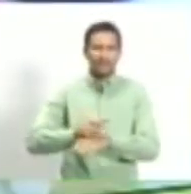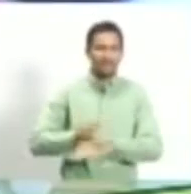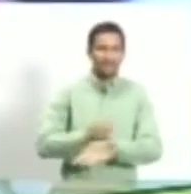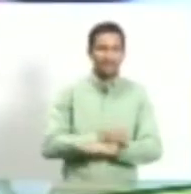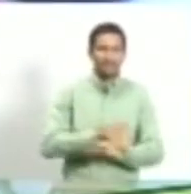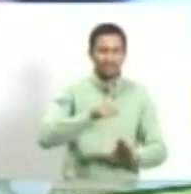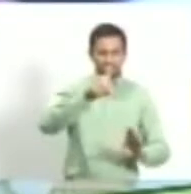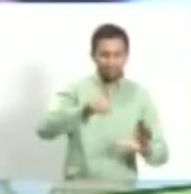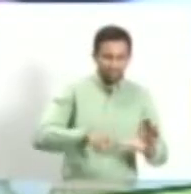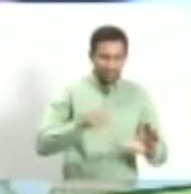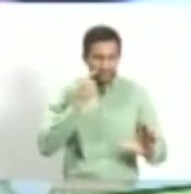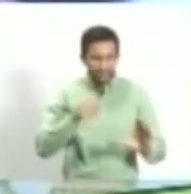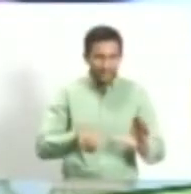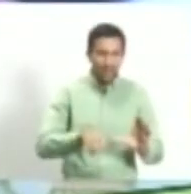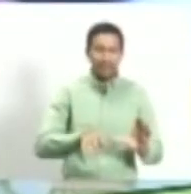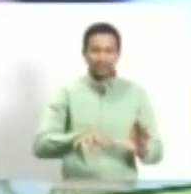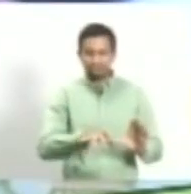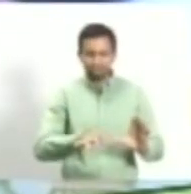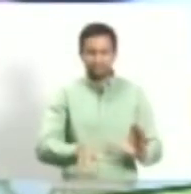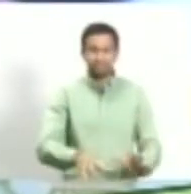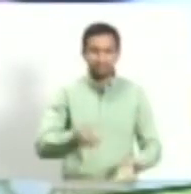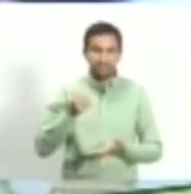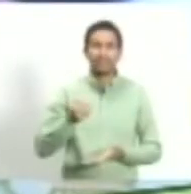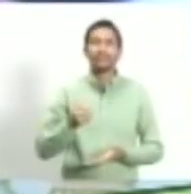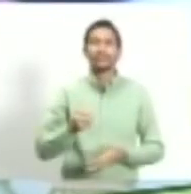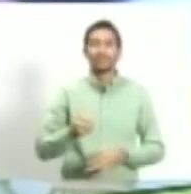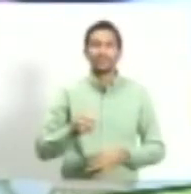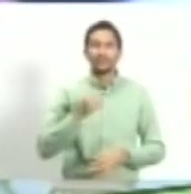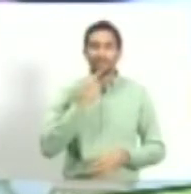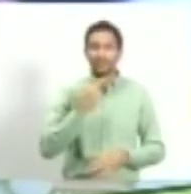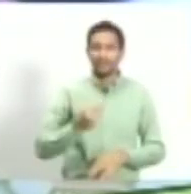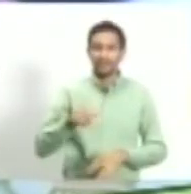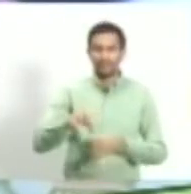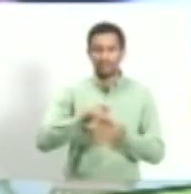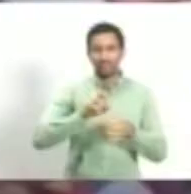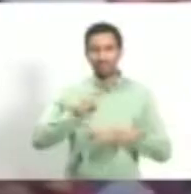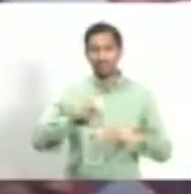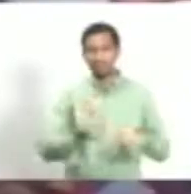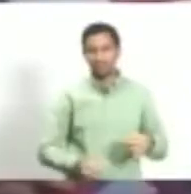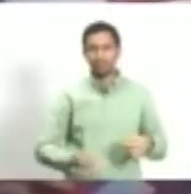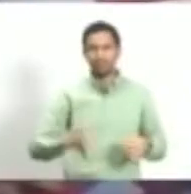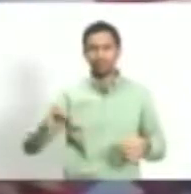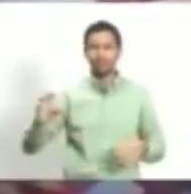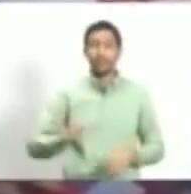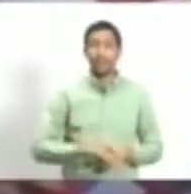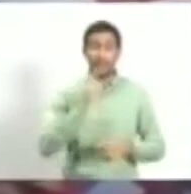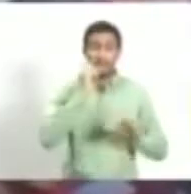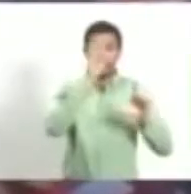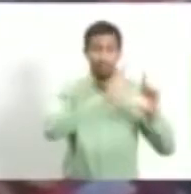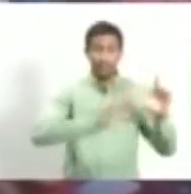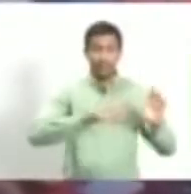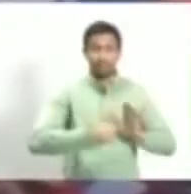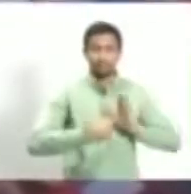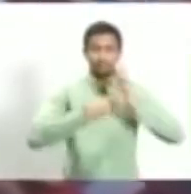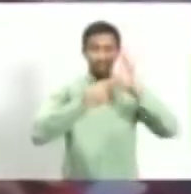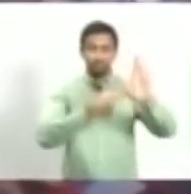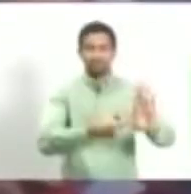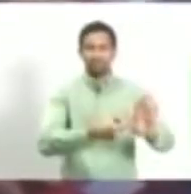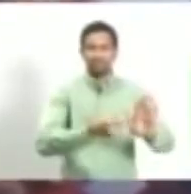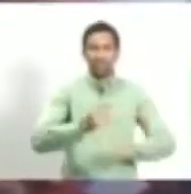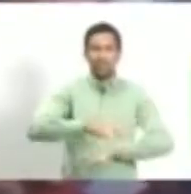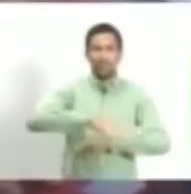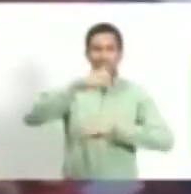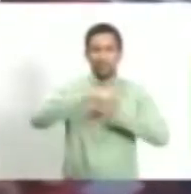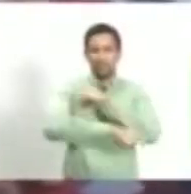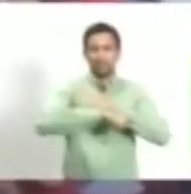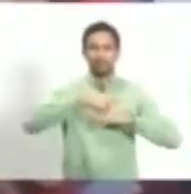cajero automático en una supertienda del suroccidente de la ciudad de Barranquilla. En video quedó registrado el robo de cerca